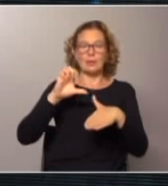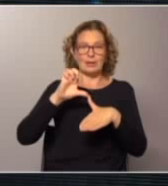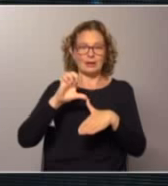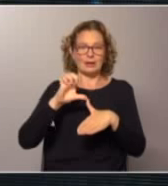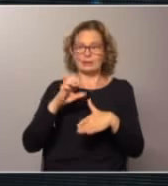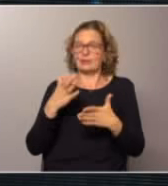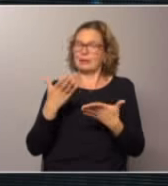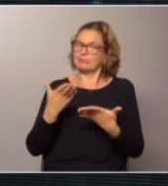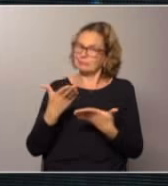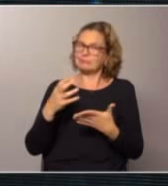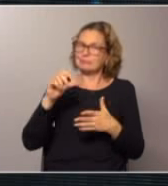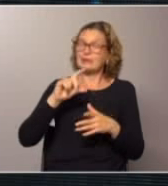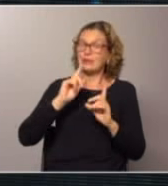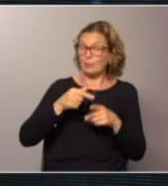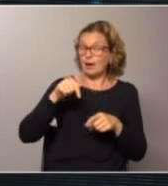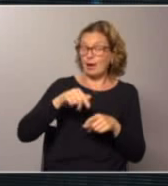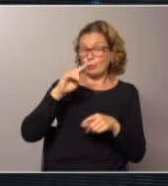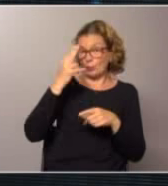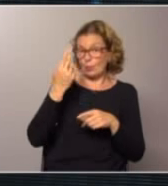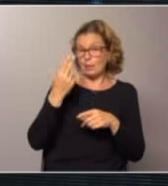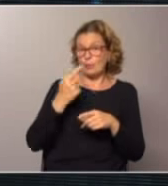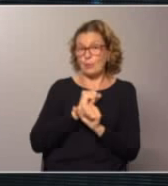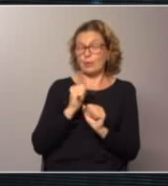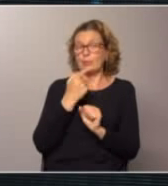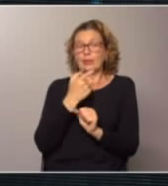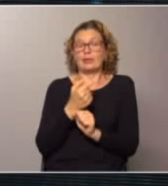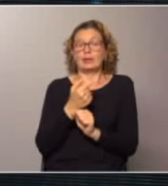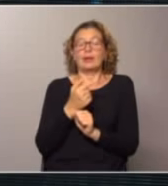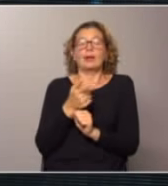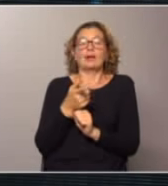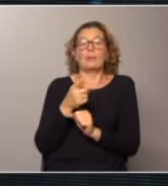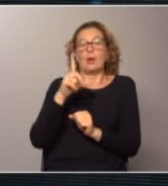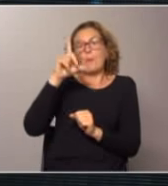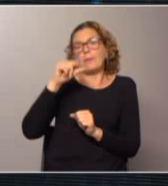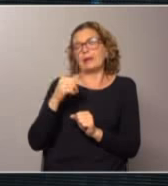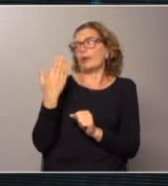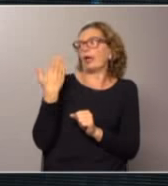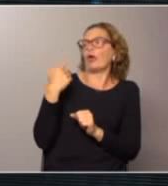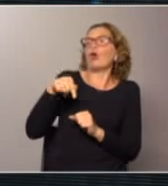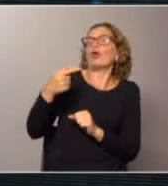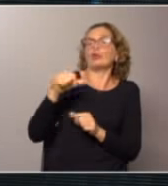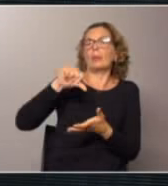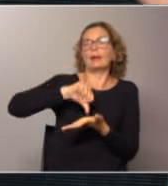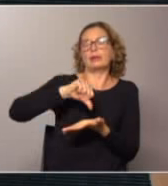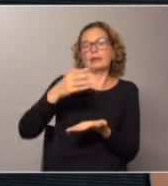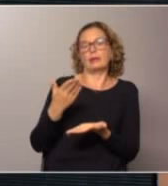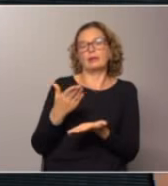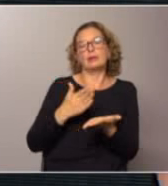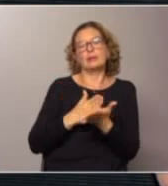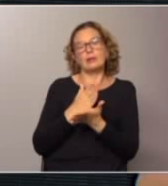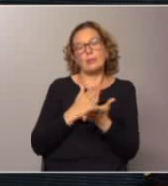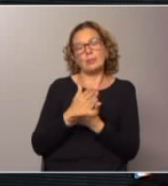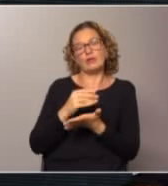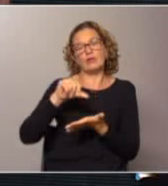dramático también nos pasa a nosotros y no nos podemos conformar con decir que es bastante menos que en el resto de los países américa latina porque siempre fue